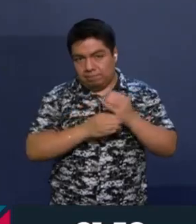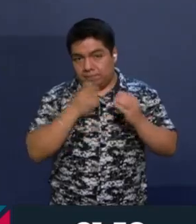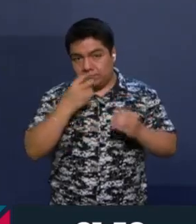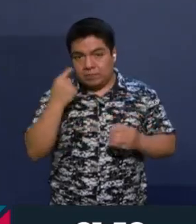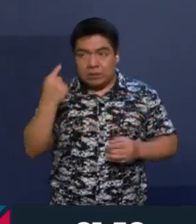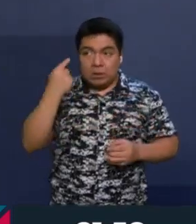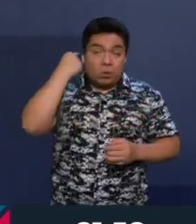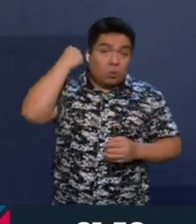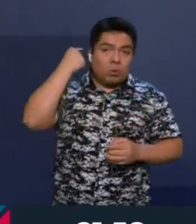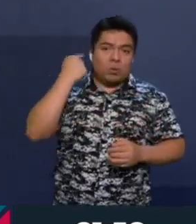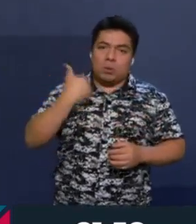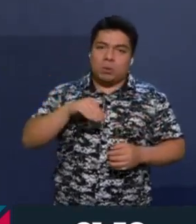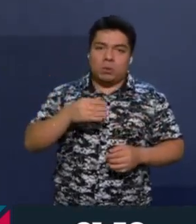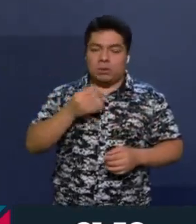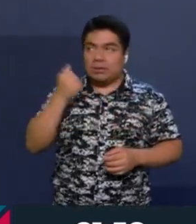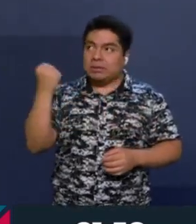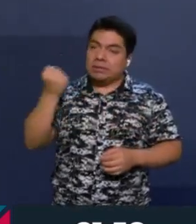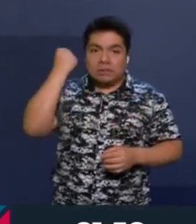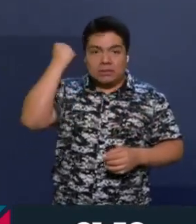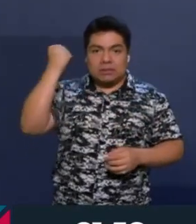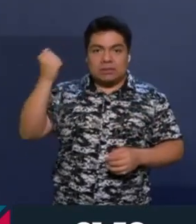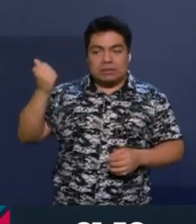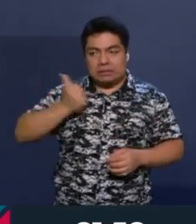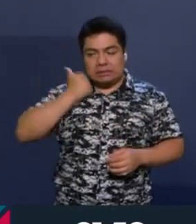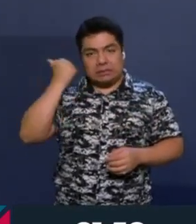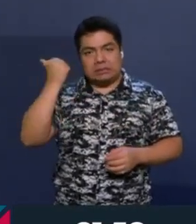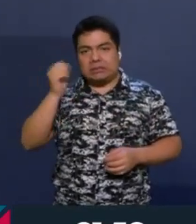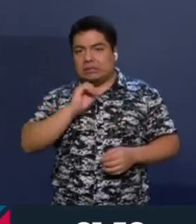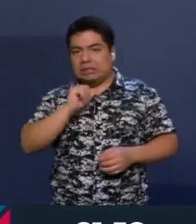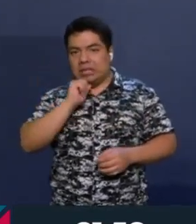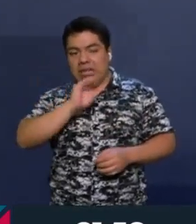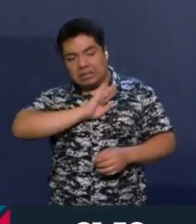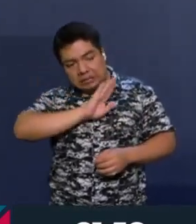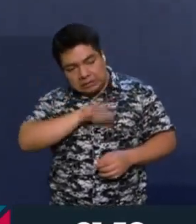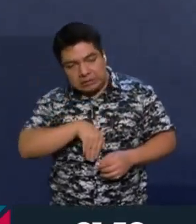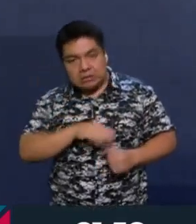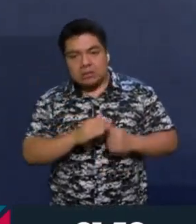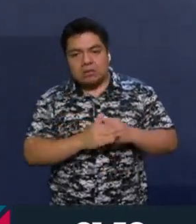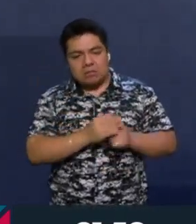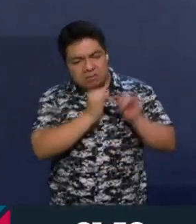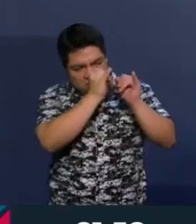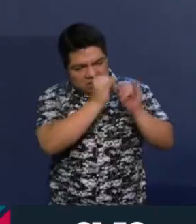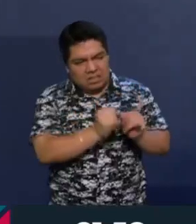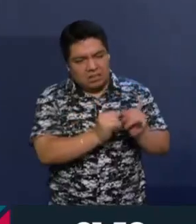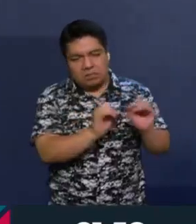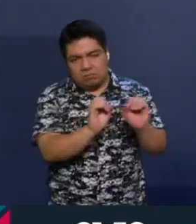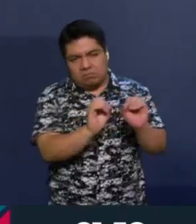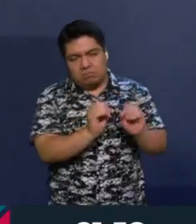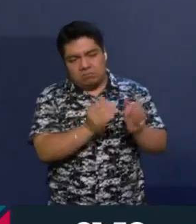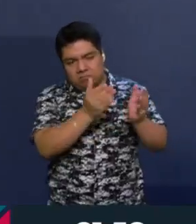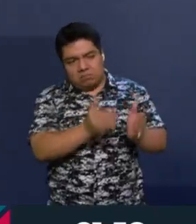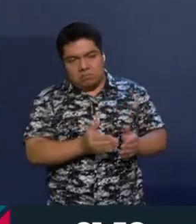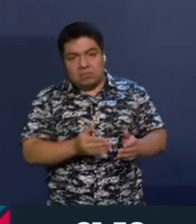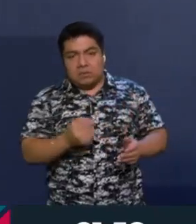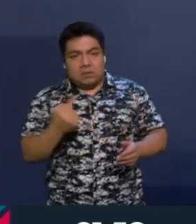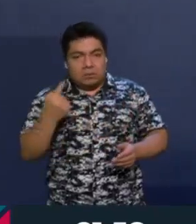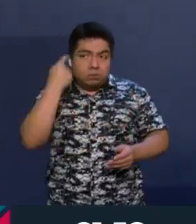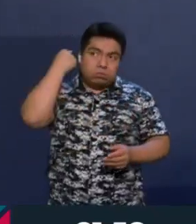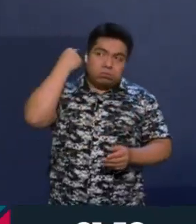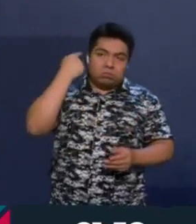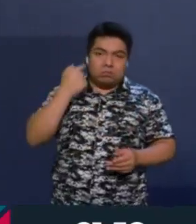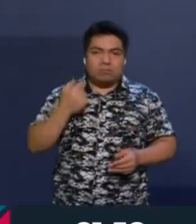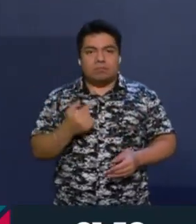digo afortunadamente porque es un candidato presidencial, no por quién es Donald Trump, no se llevó a cabo. Qué gran recomendación nos